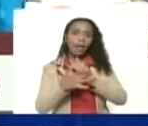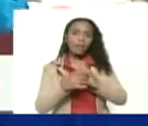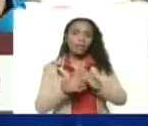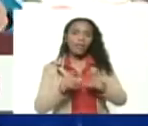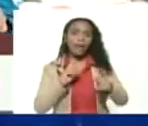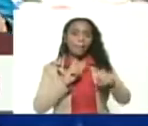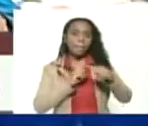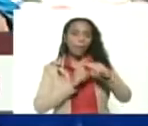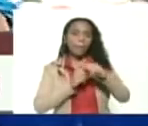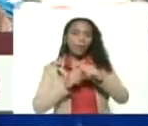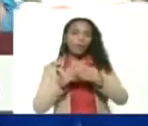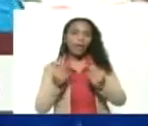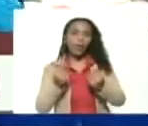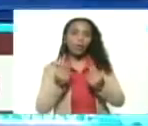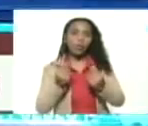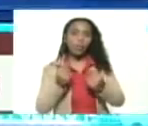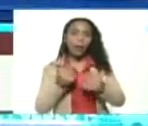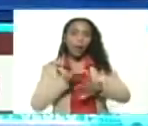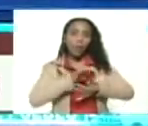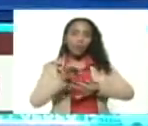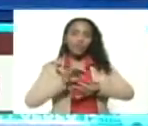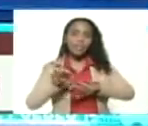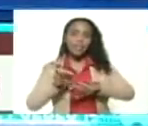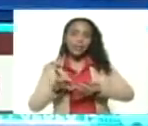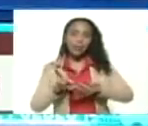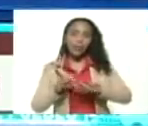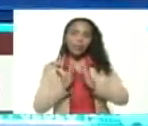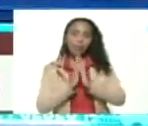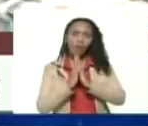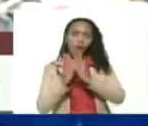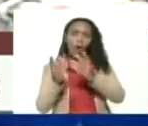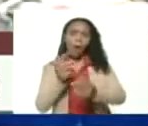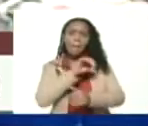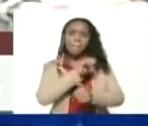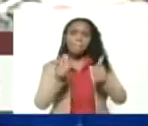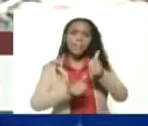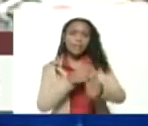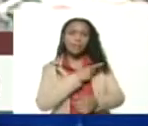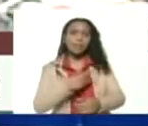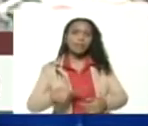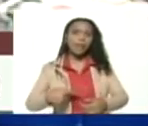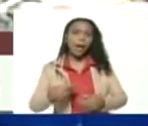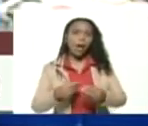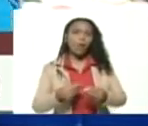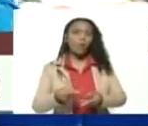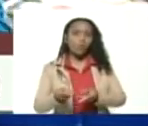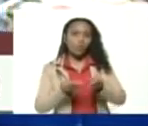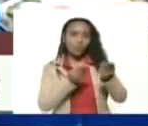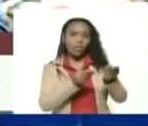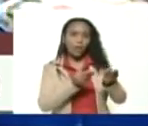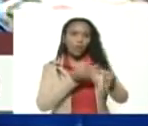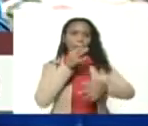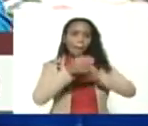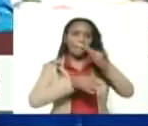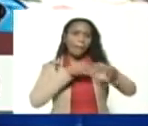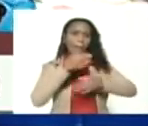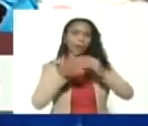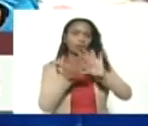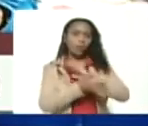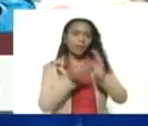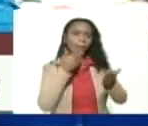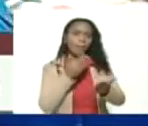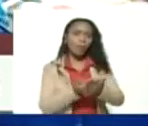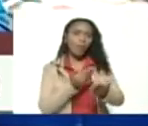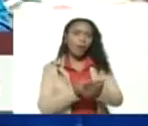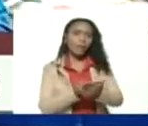captación de recursos para las municipalidades. Por favor, vicepresidenta, disponga usted una buena explicación sobre esta propuesta que